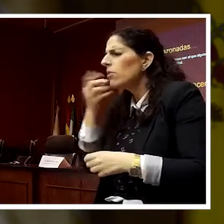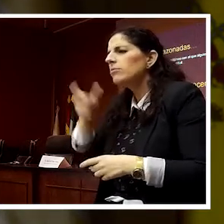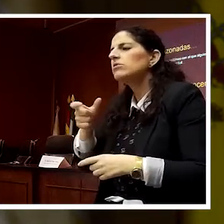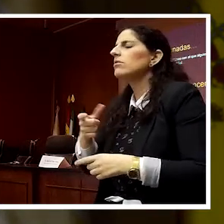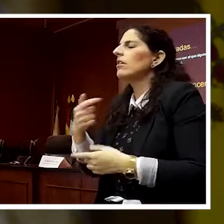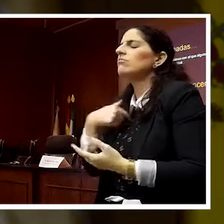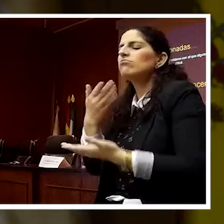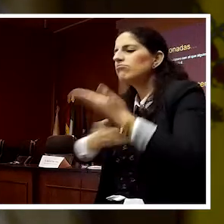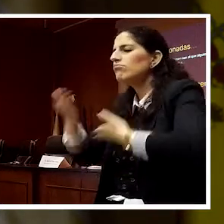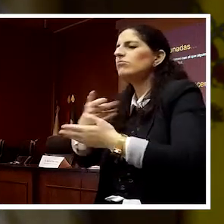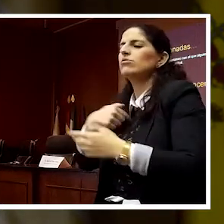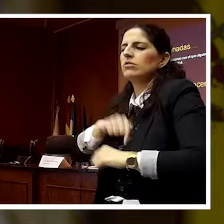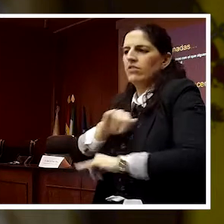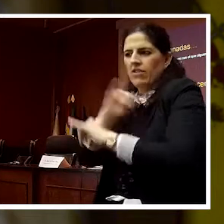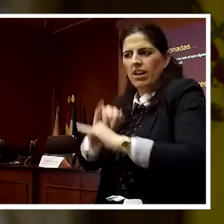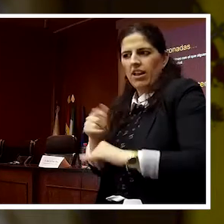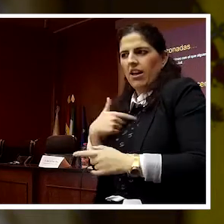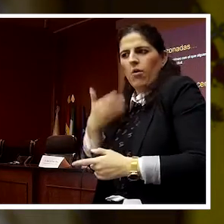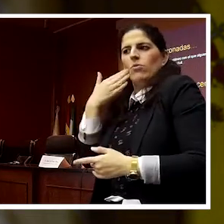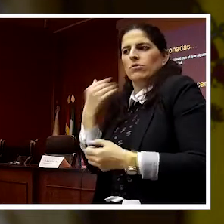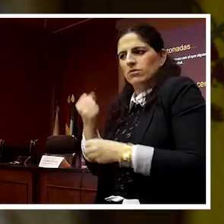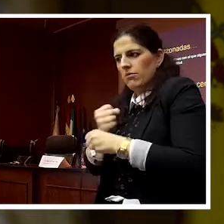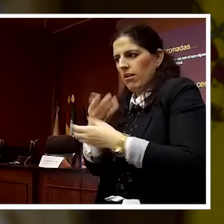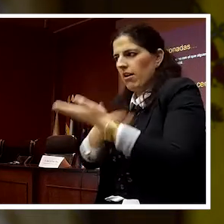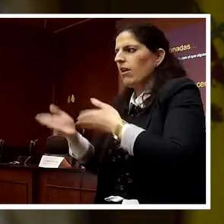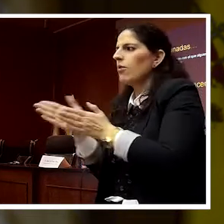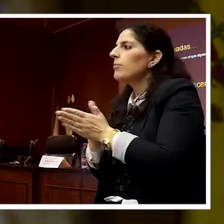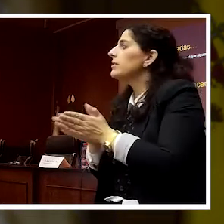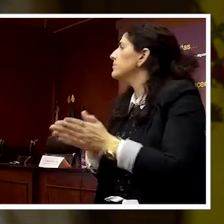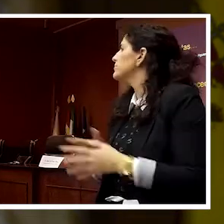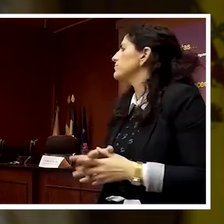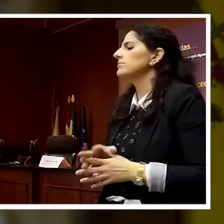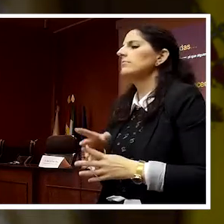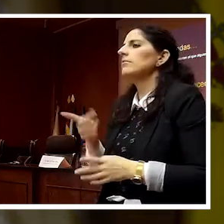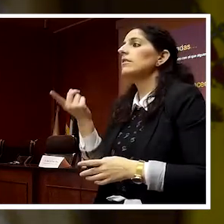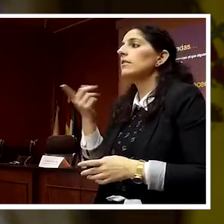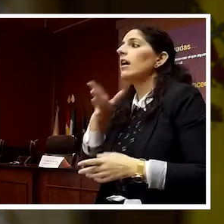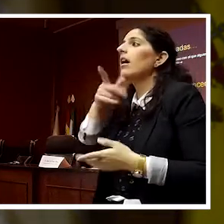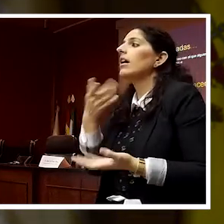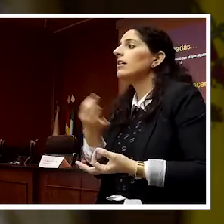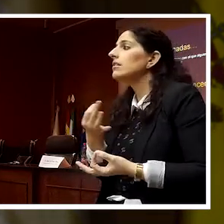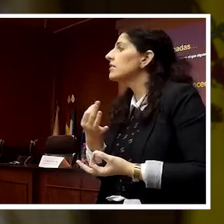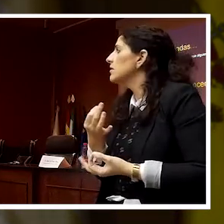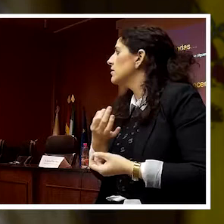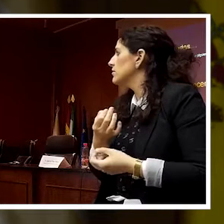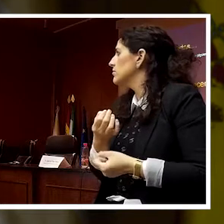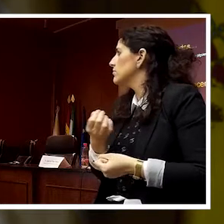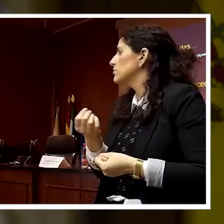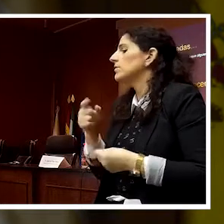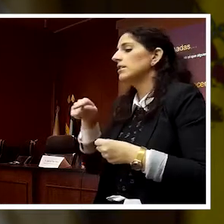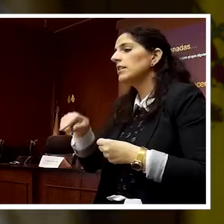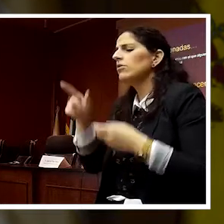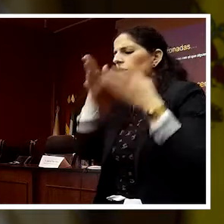un auténtico privilegio cada día. Y, bueno, pues tratando